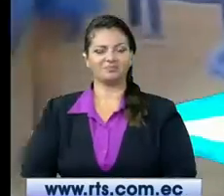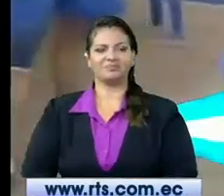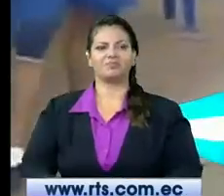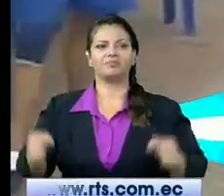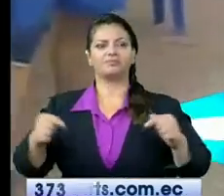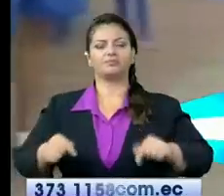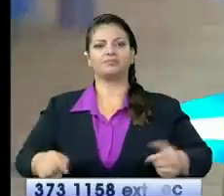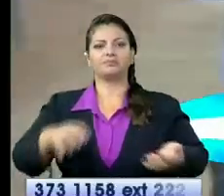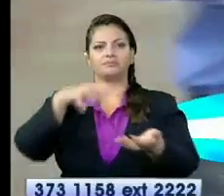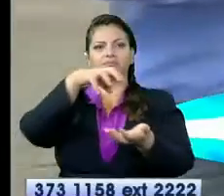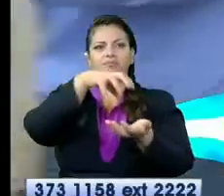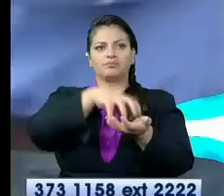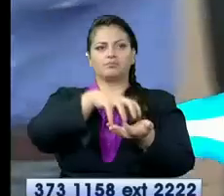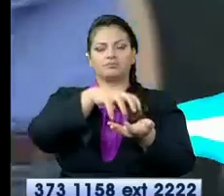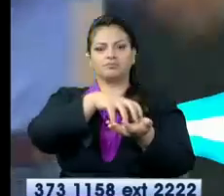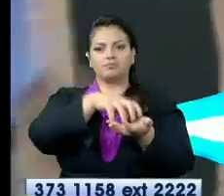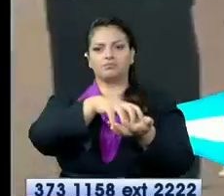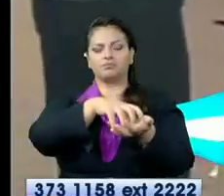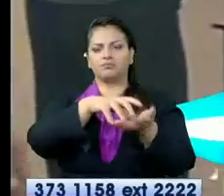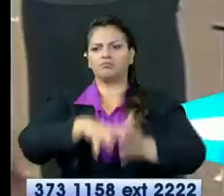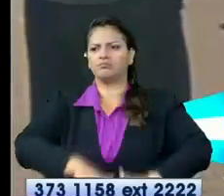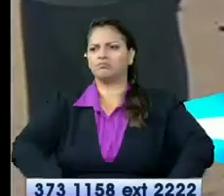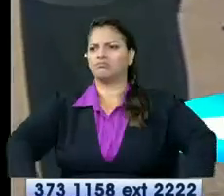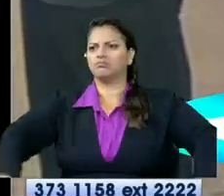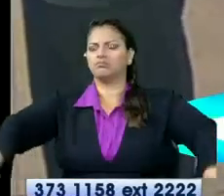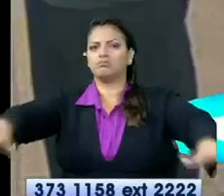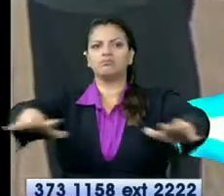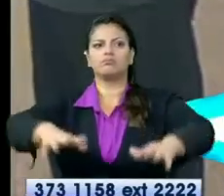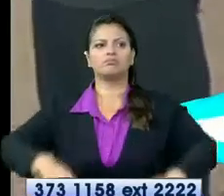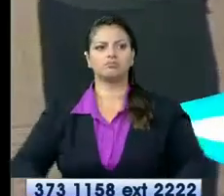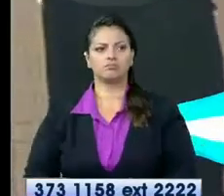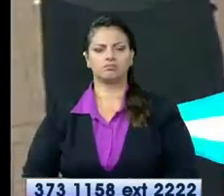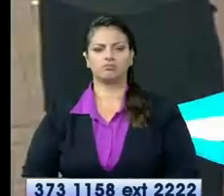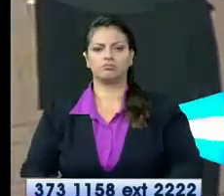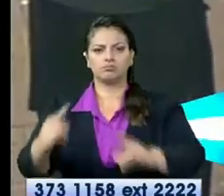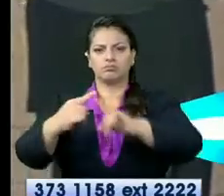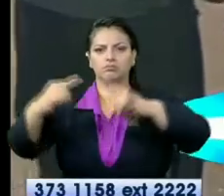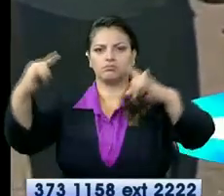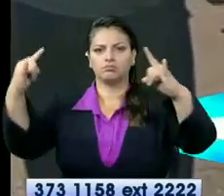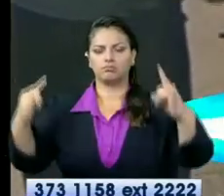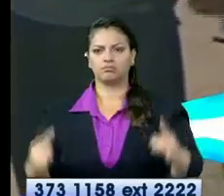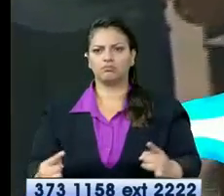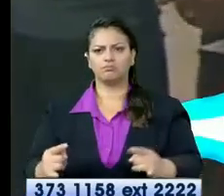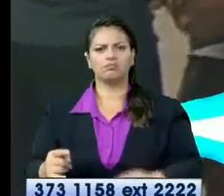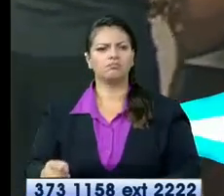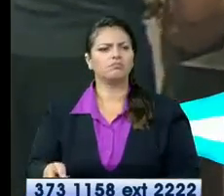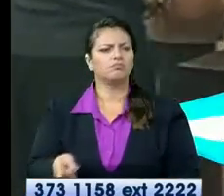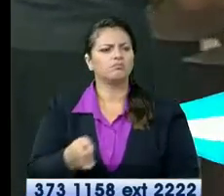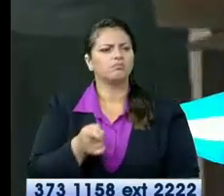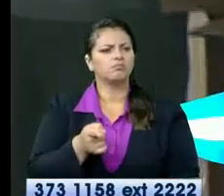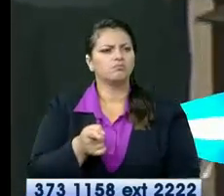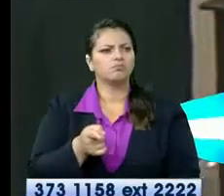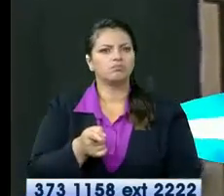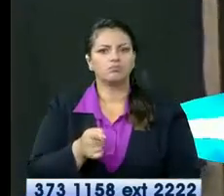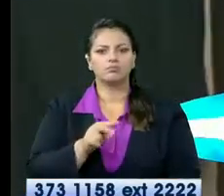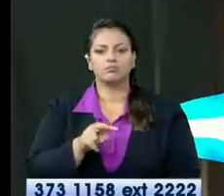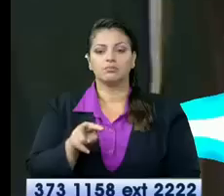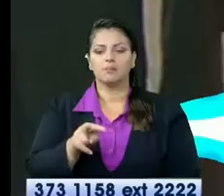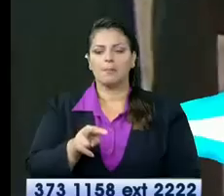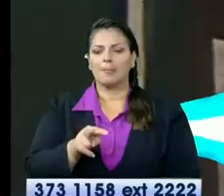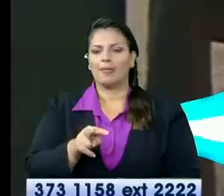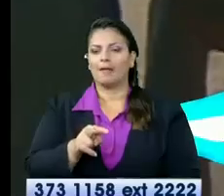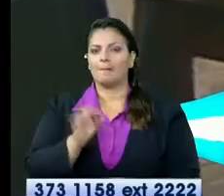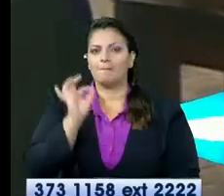Centro Cívico. Aquí, por ejemplo, me encuentro junto a un stand en donde hay algo delicioso, que proviene de la